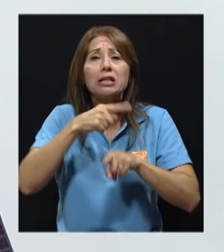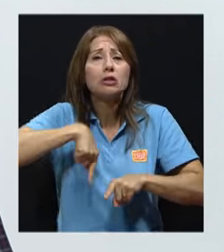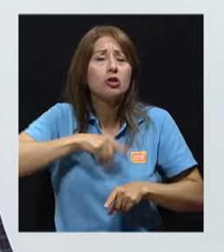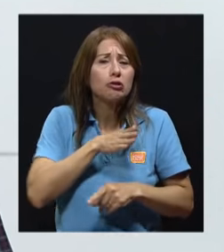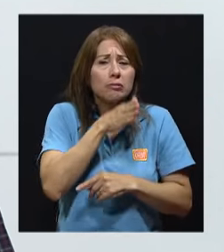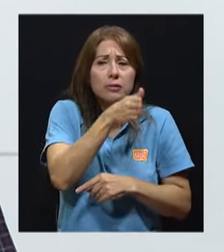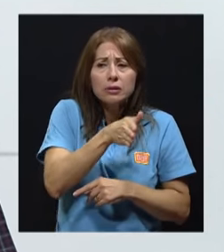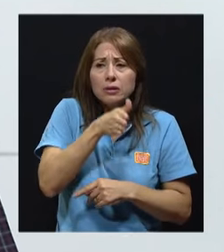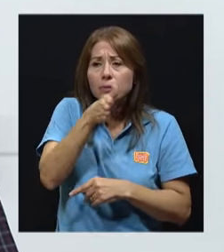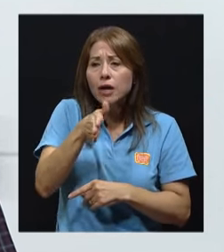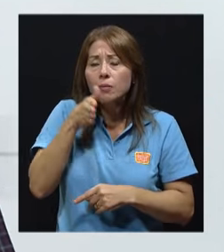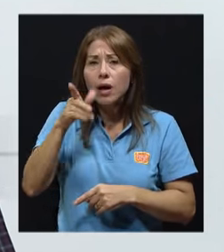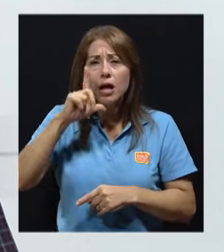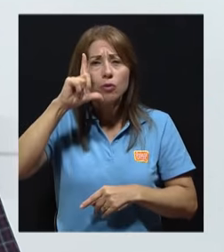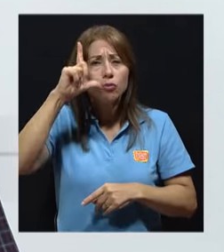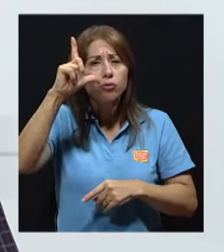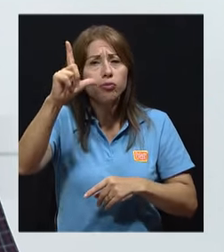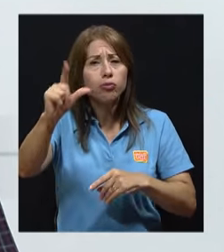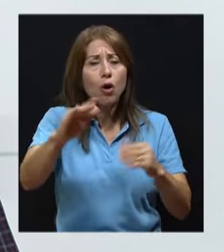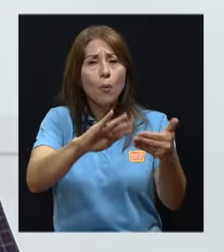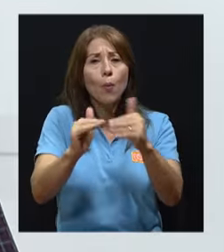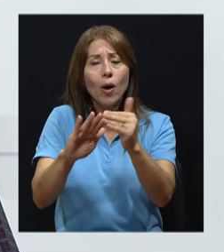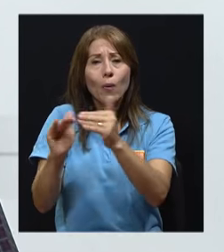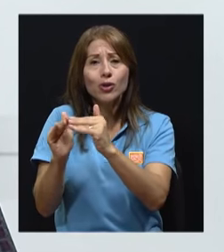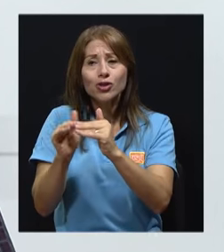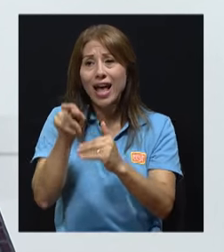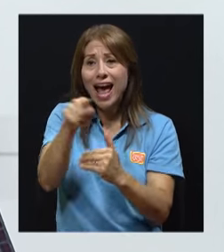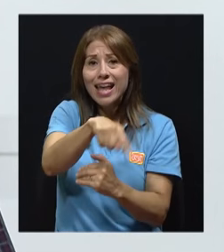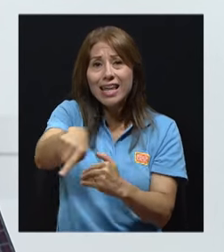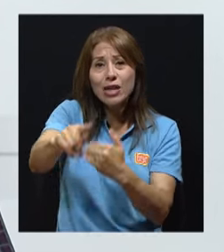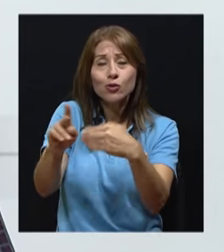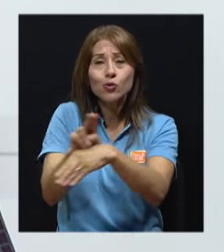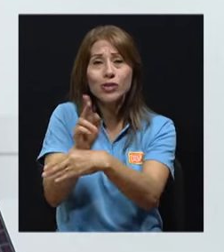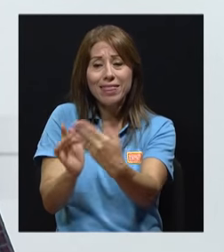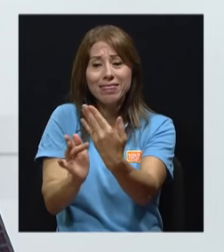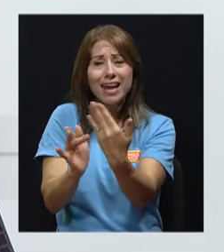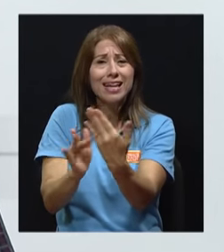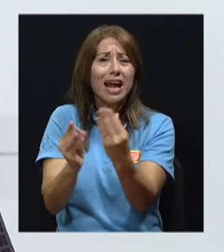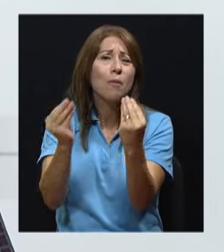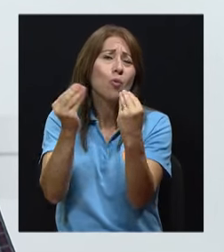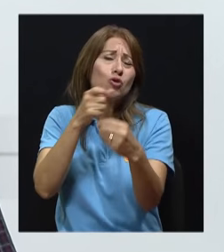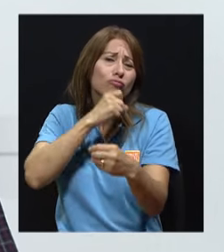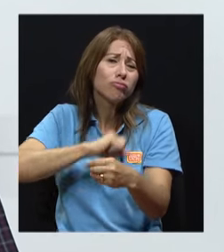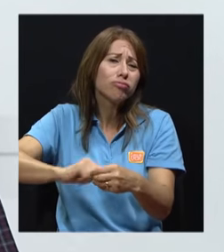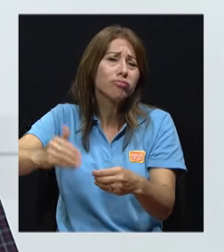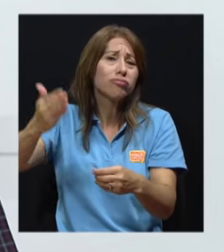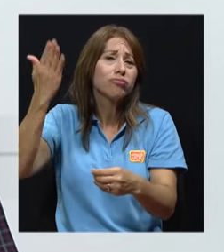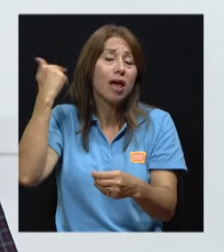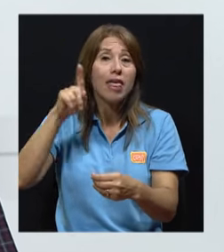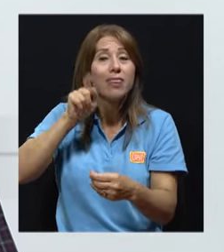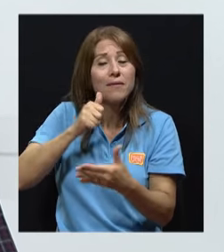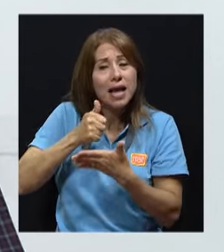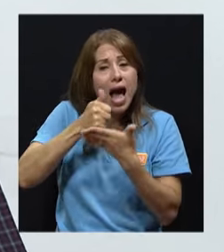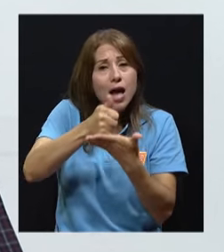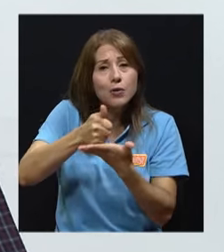lejanos donde la técnica de Marimba es muy primitiva y hay que ayudar eh